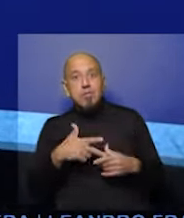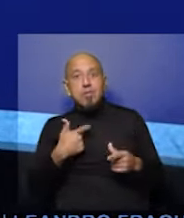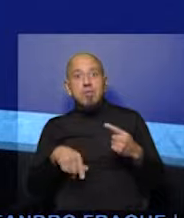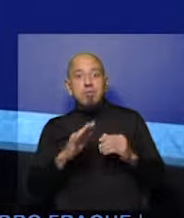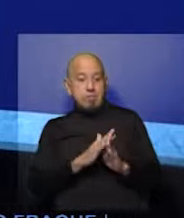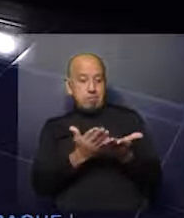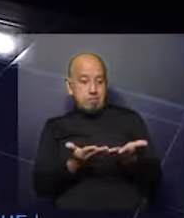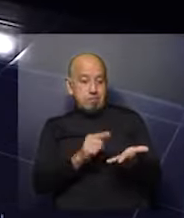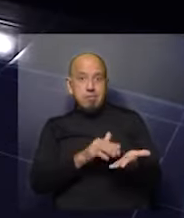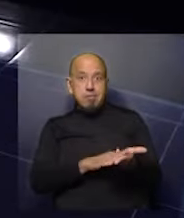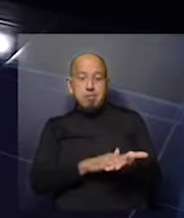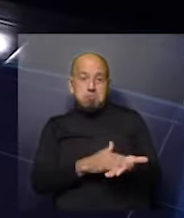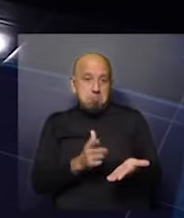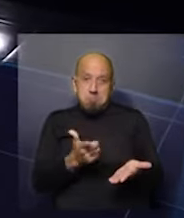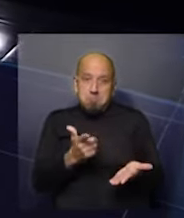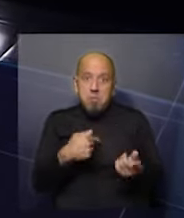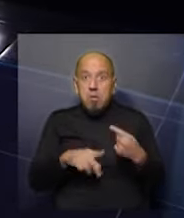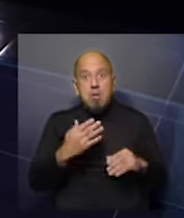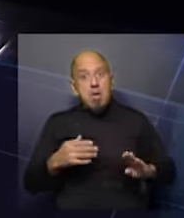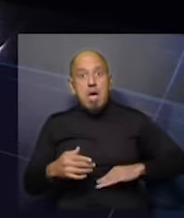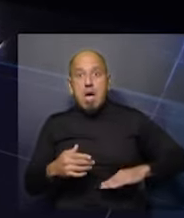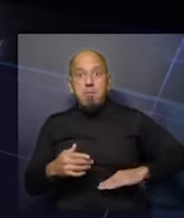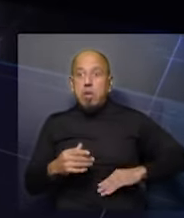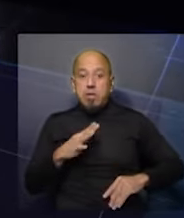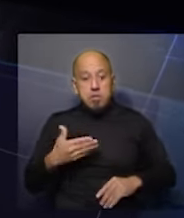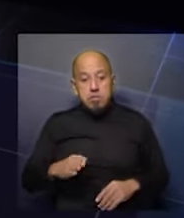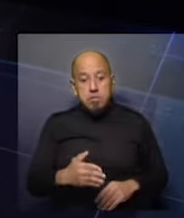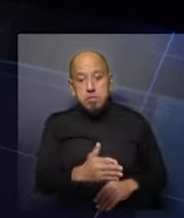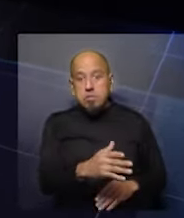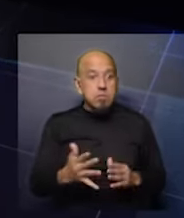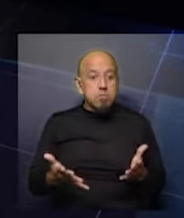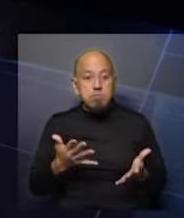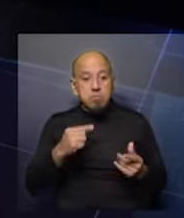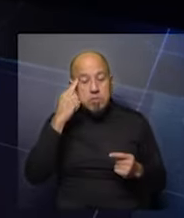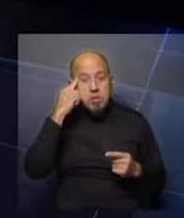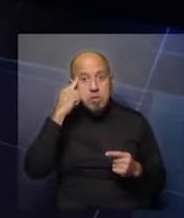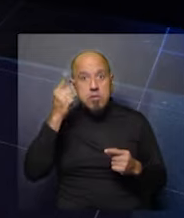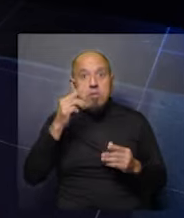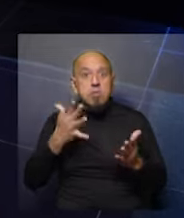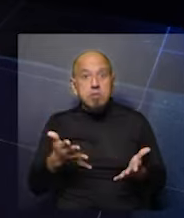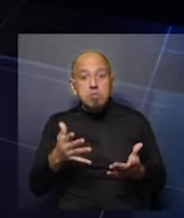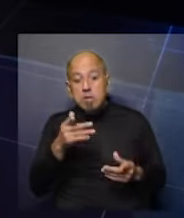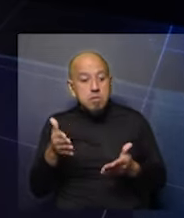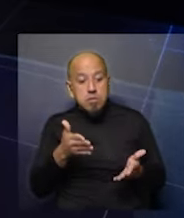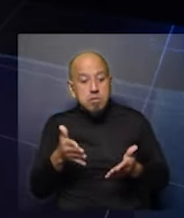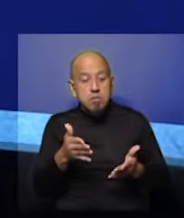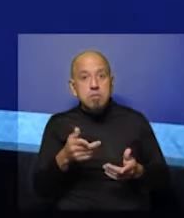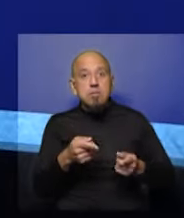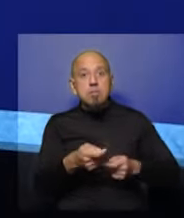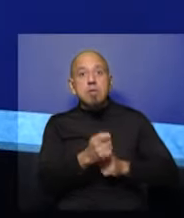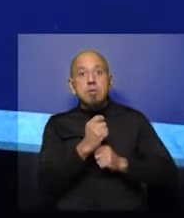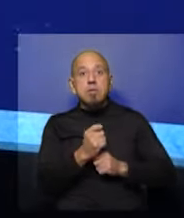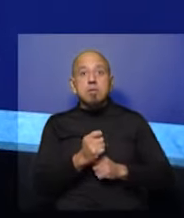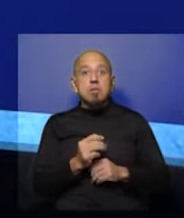manual No tuvieron hambre lo que había era pce y el ser humano se les engañó para sacarlo del agua que es pescar